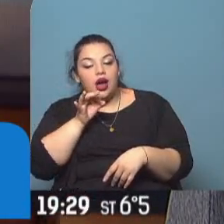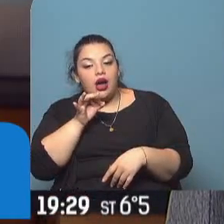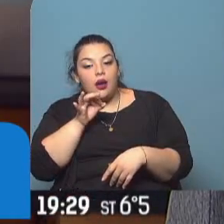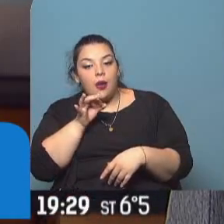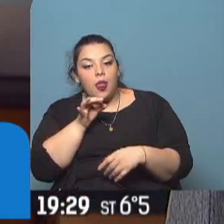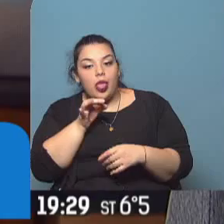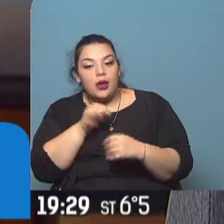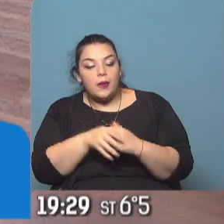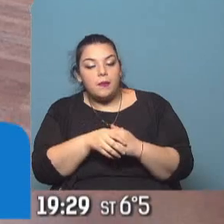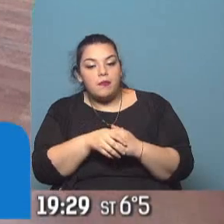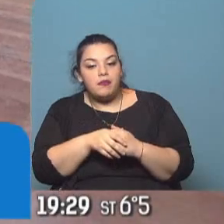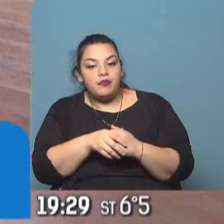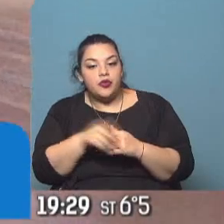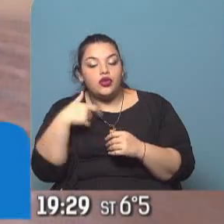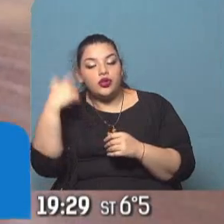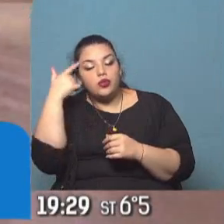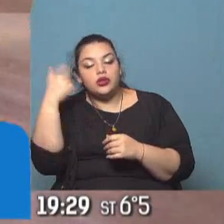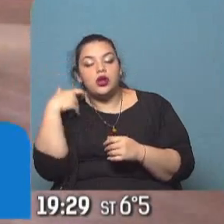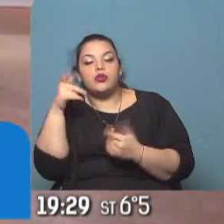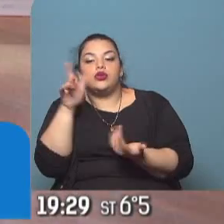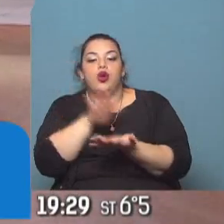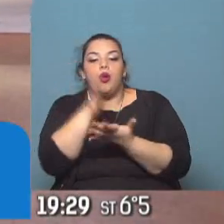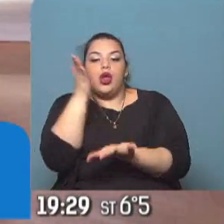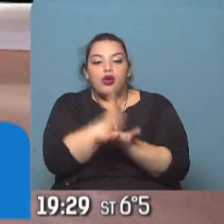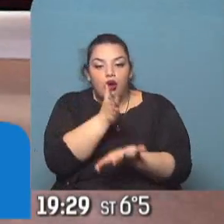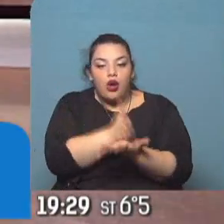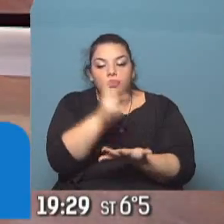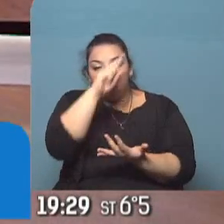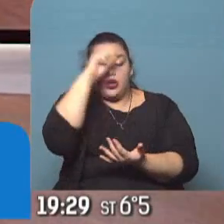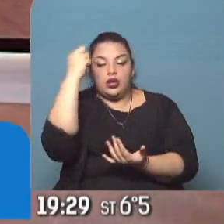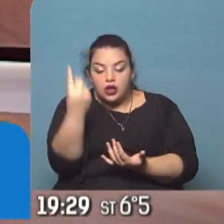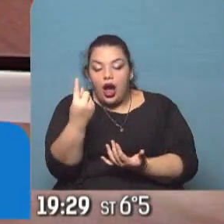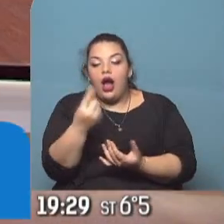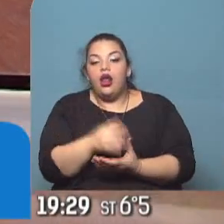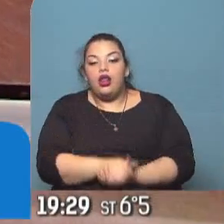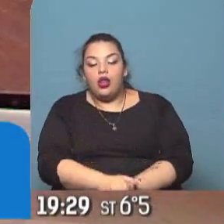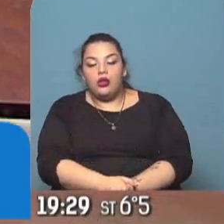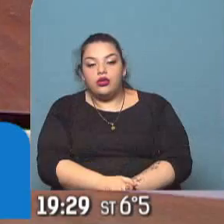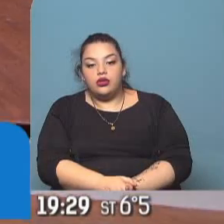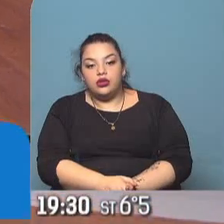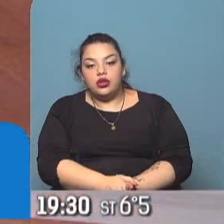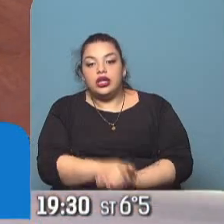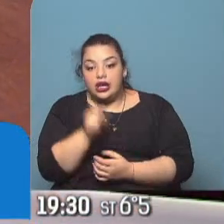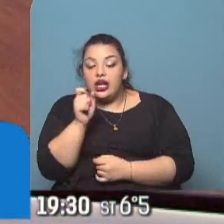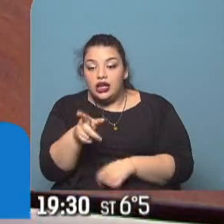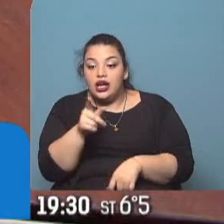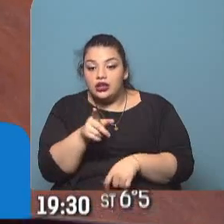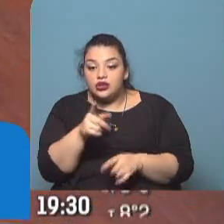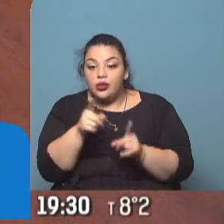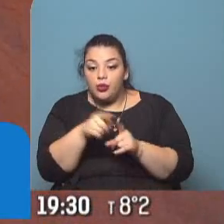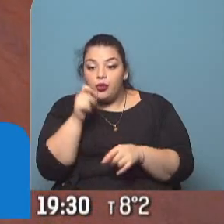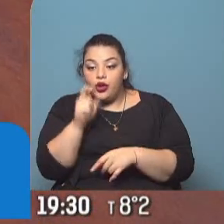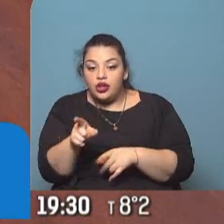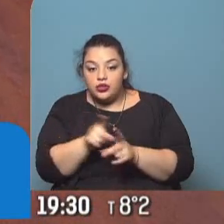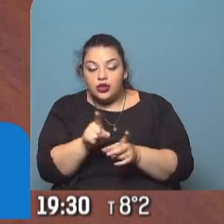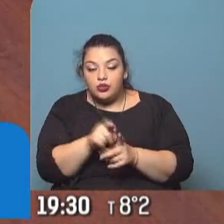para conquistar las cosas. Precisamos normas, un Estado que nos considere paritariamente. Y es esa voz la que está sonando atrás de esta ley y la que